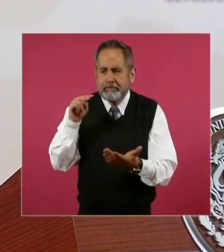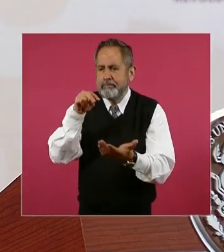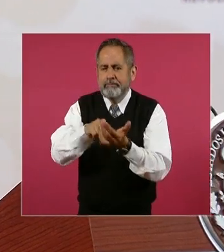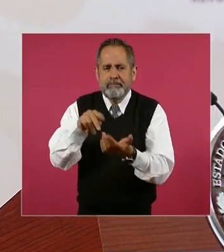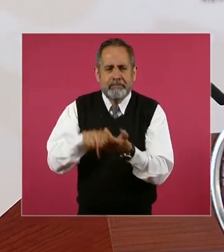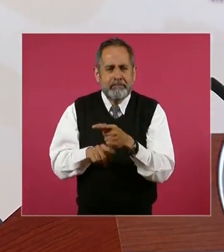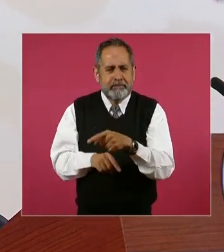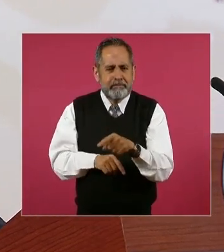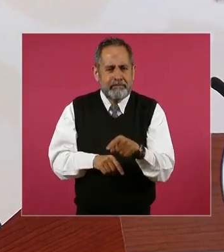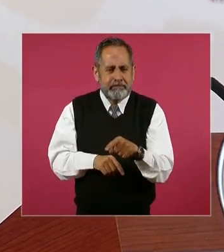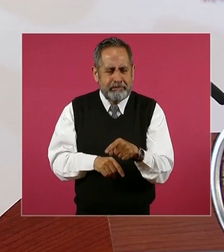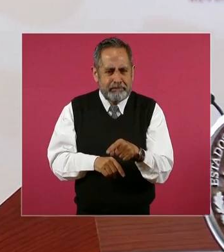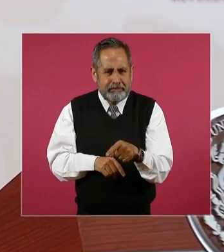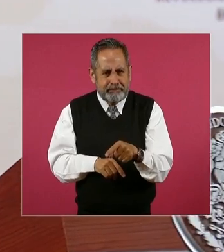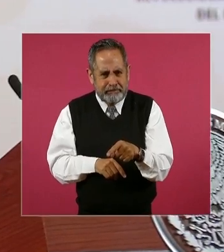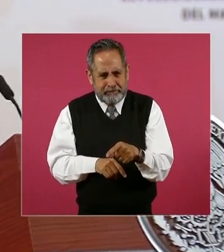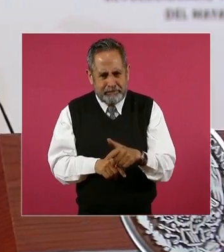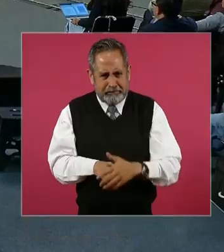a